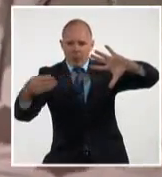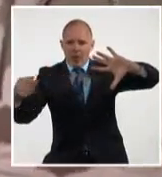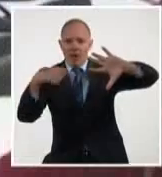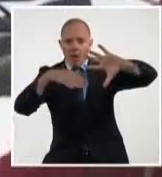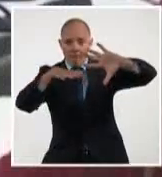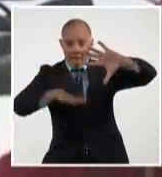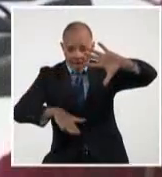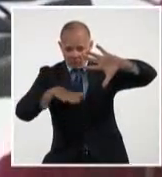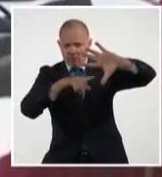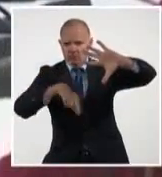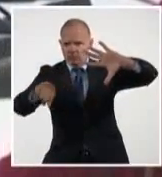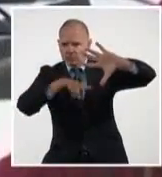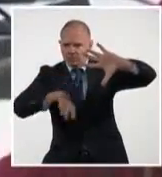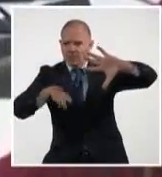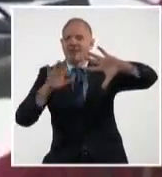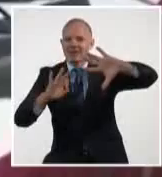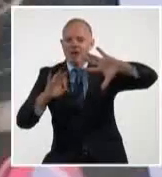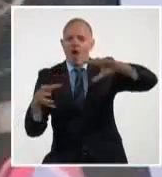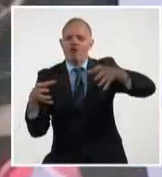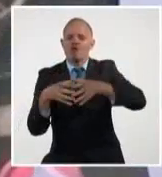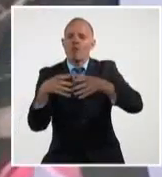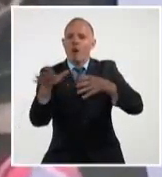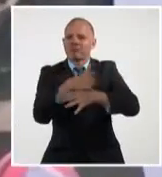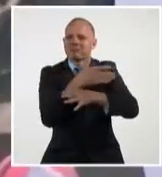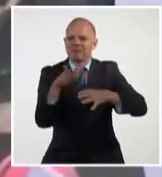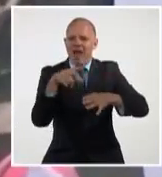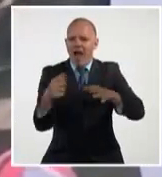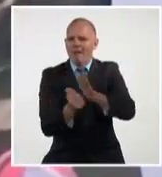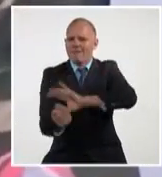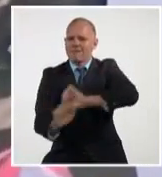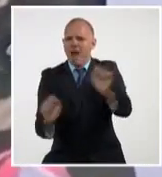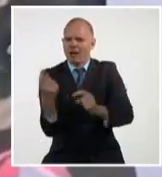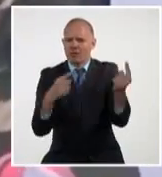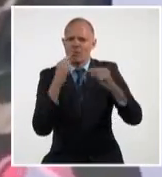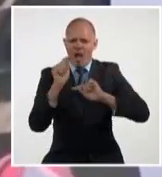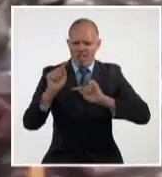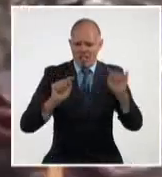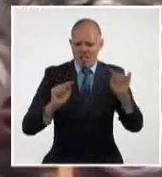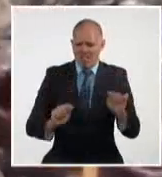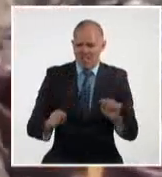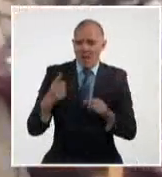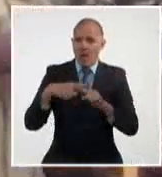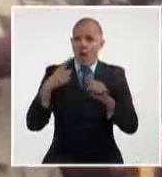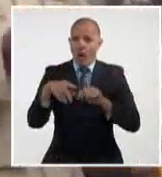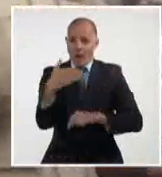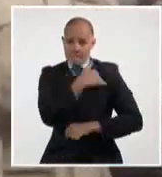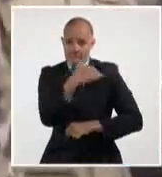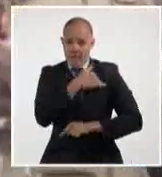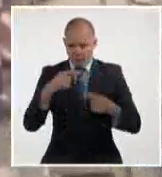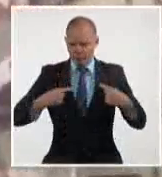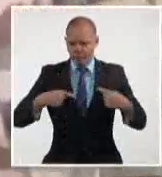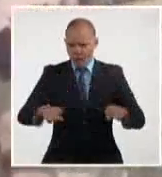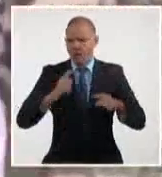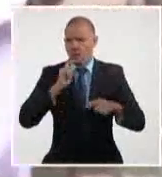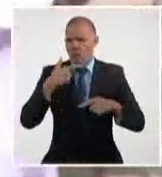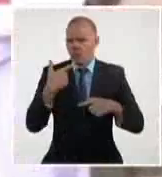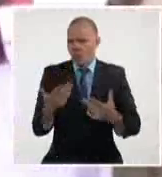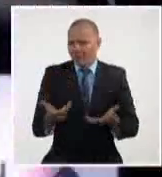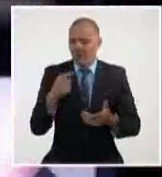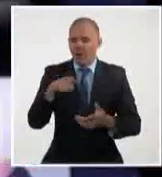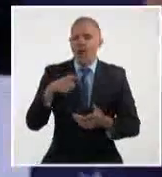año saliente han experimentado la toma del poder por fuerzas militares contrarias a la